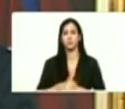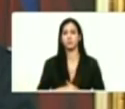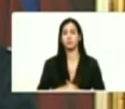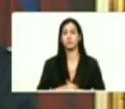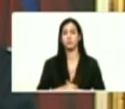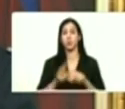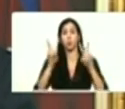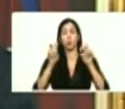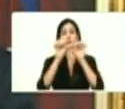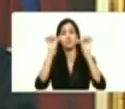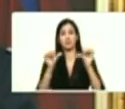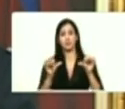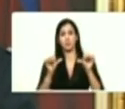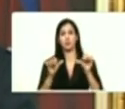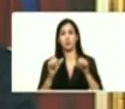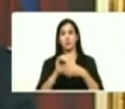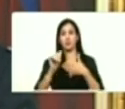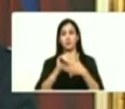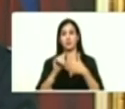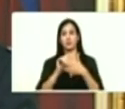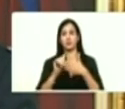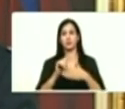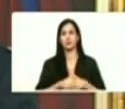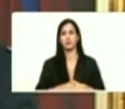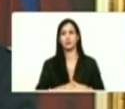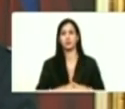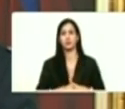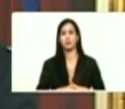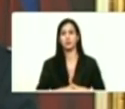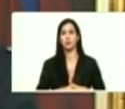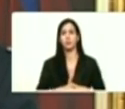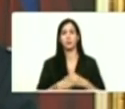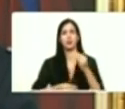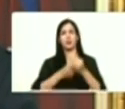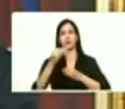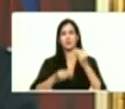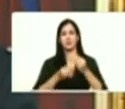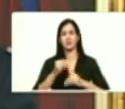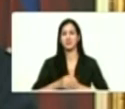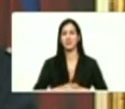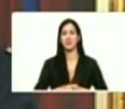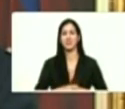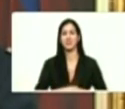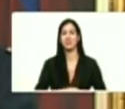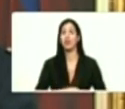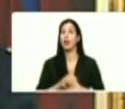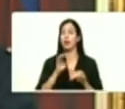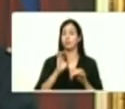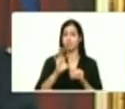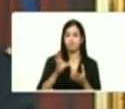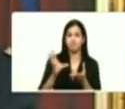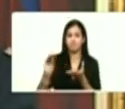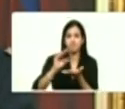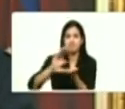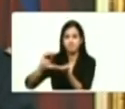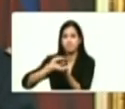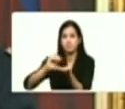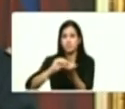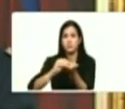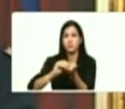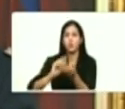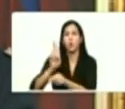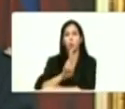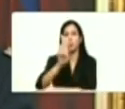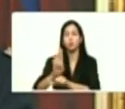el nuevo sistema de divisas para la creación captación inversión